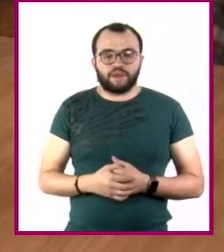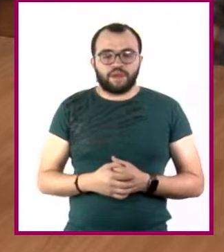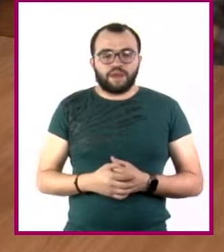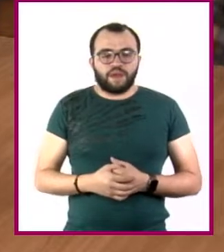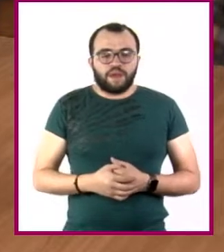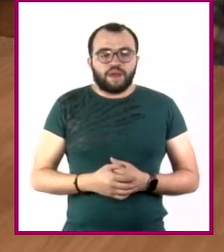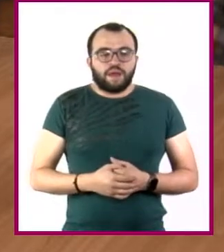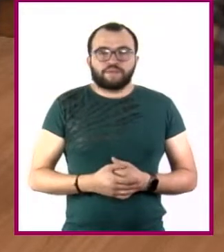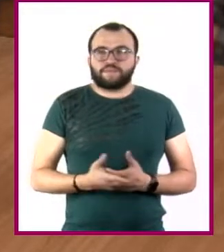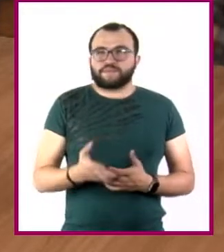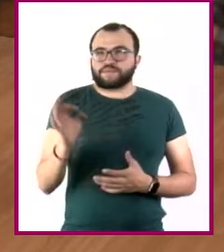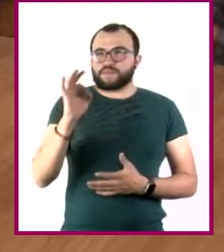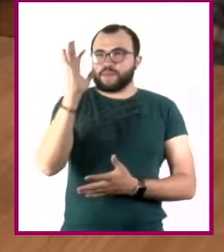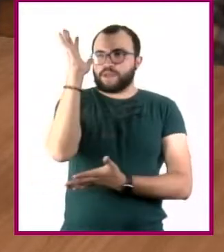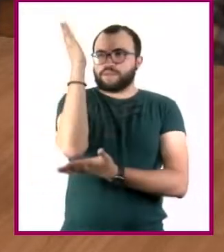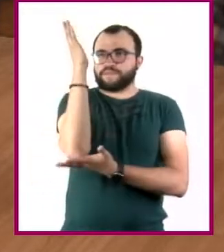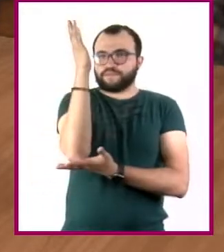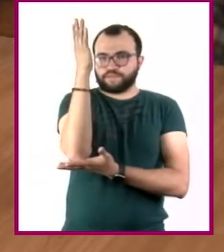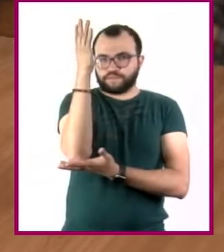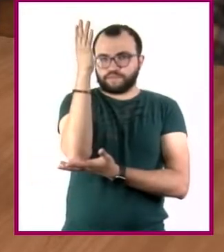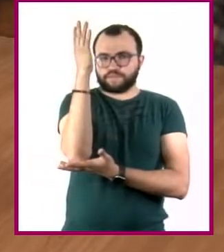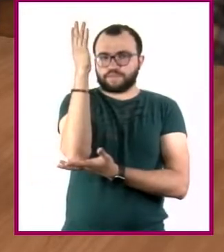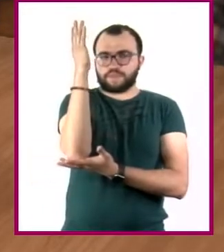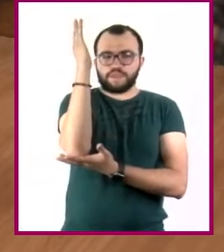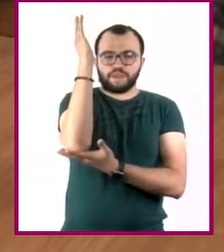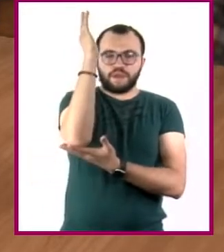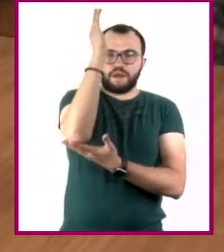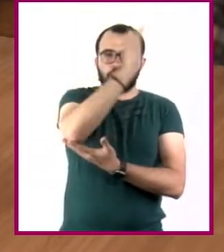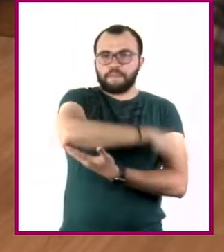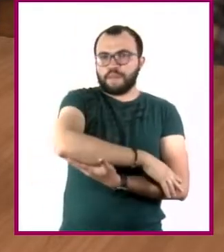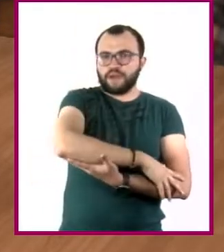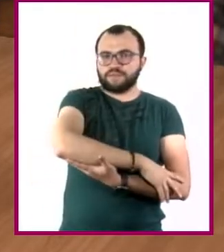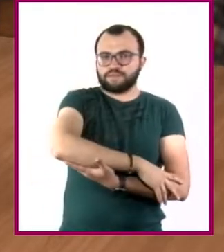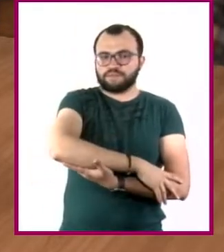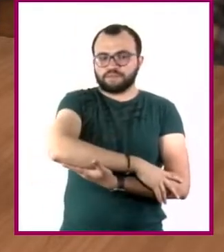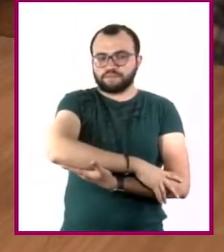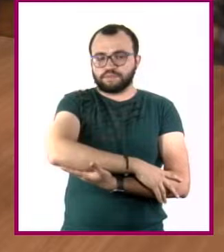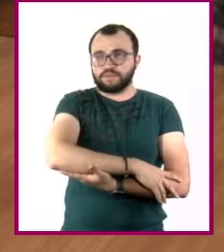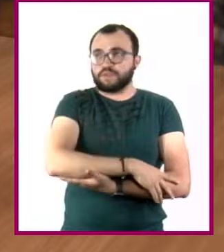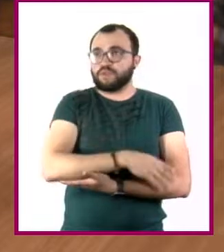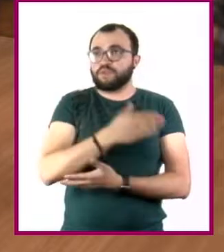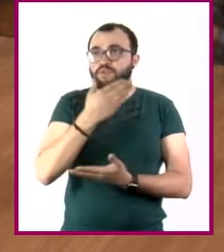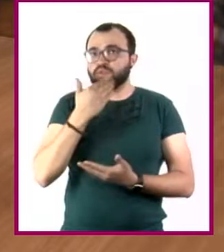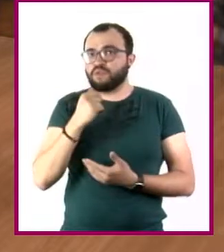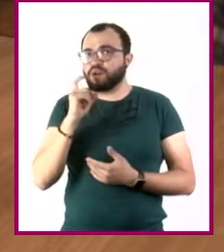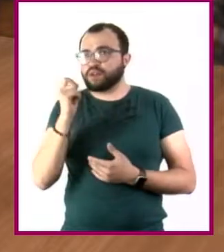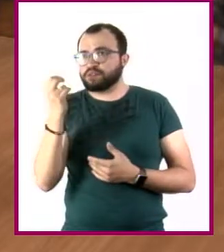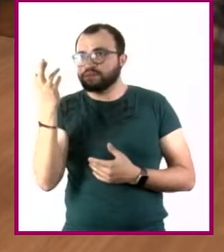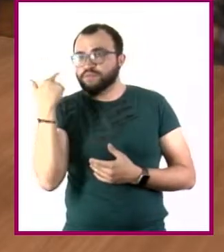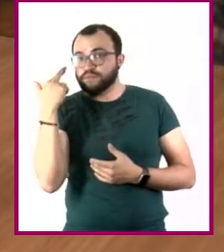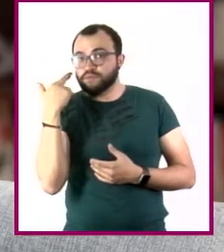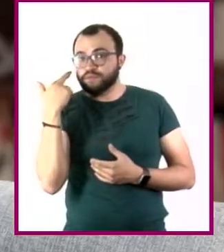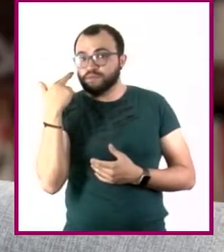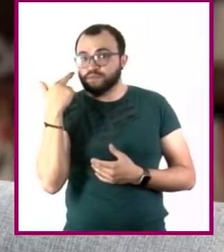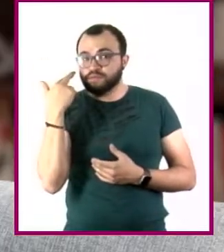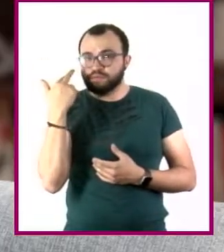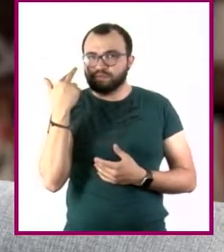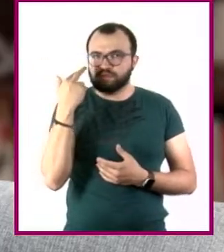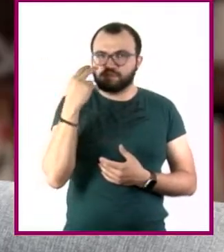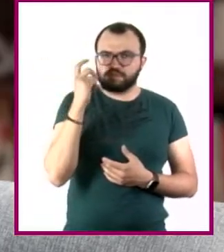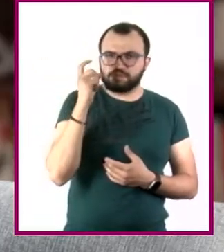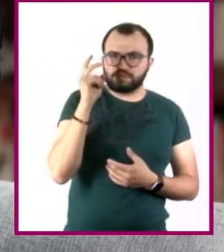Si un árbol cae en el corazón del bosque y nadie lo escucha, ¿realmente se cayó? ¿En serio,